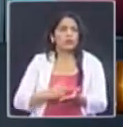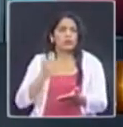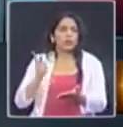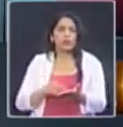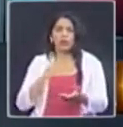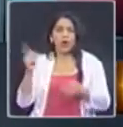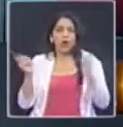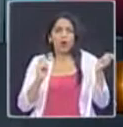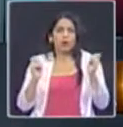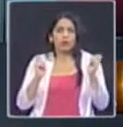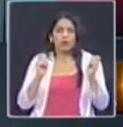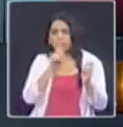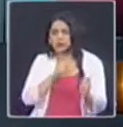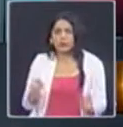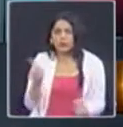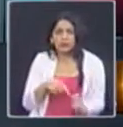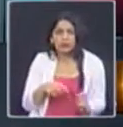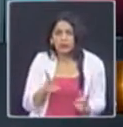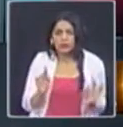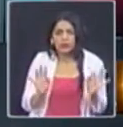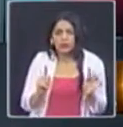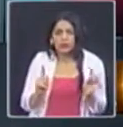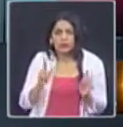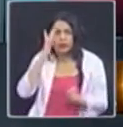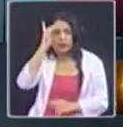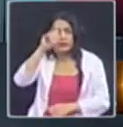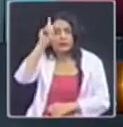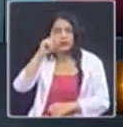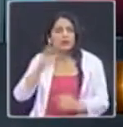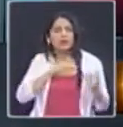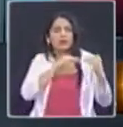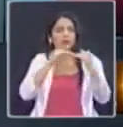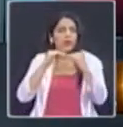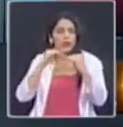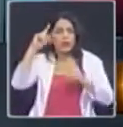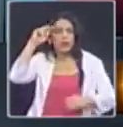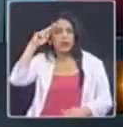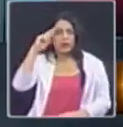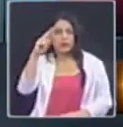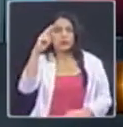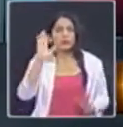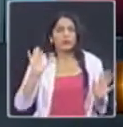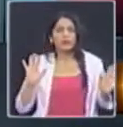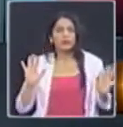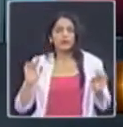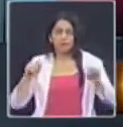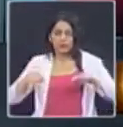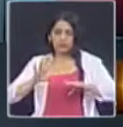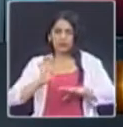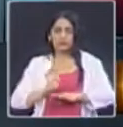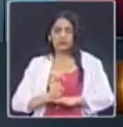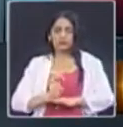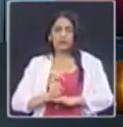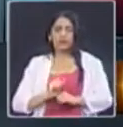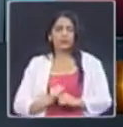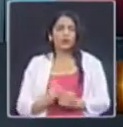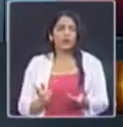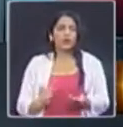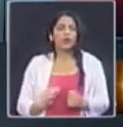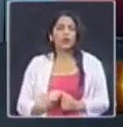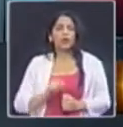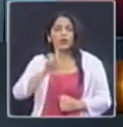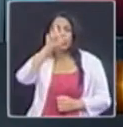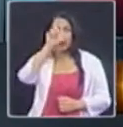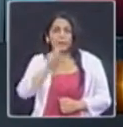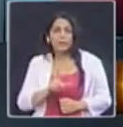no permitir la perpetuación del poder de una persona y en el caso del ecuador permitir por una sola por una sola vez la reelección de